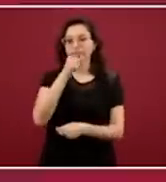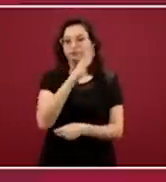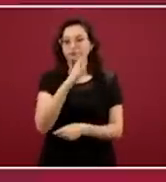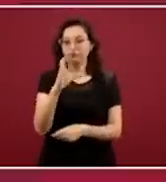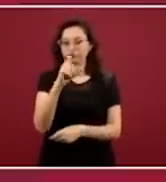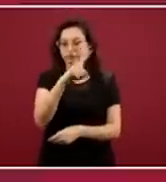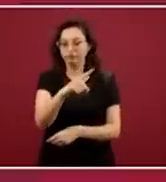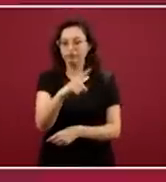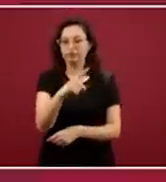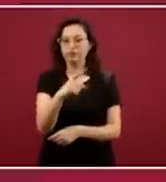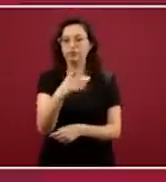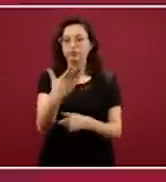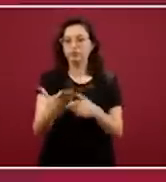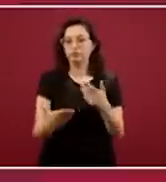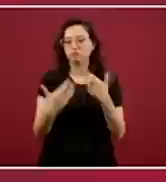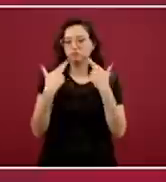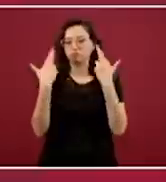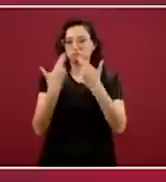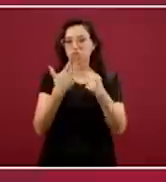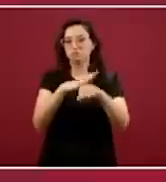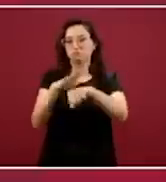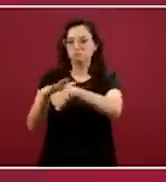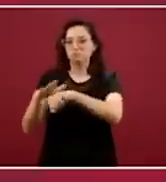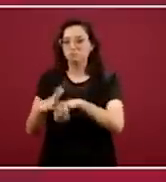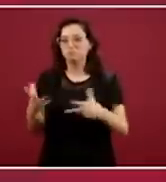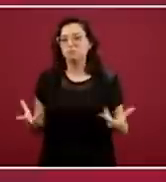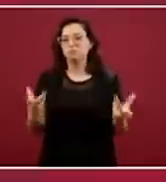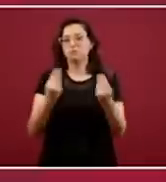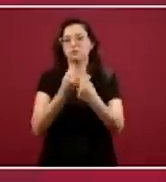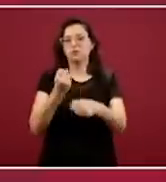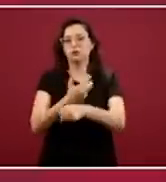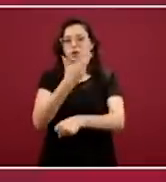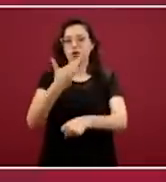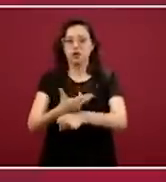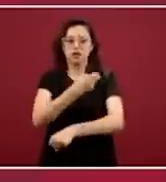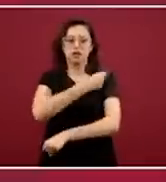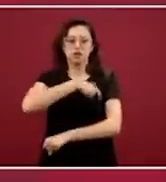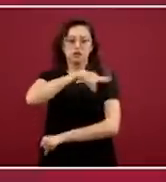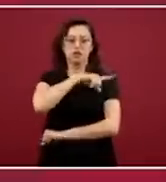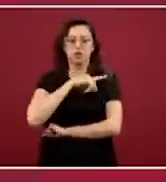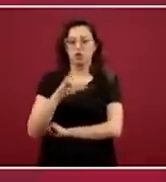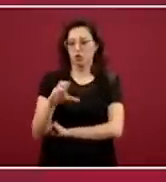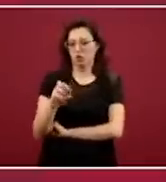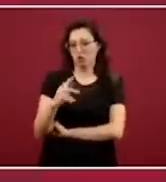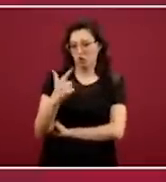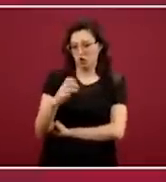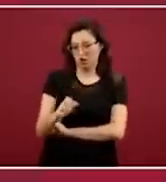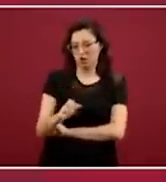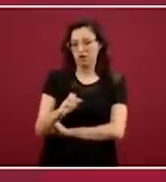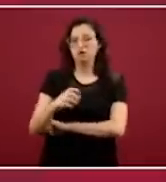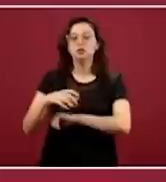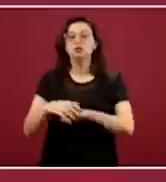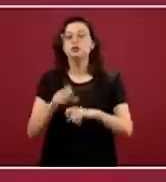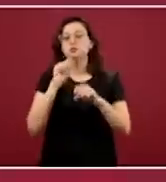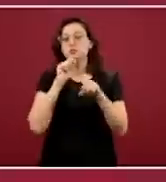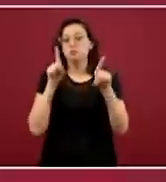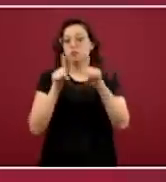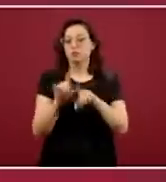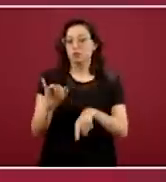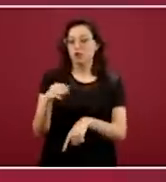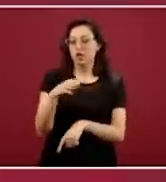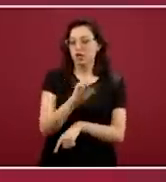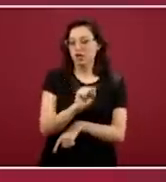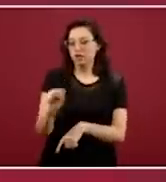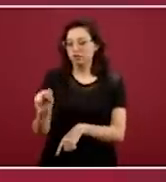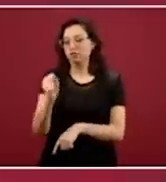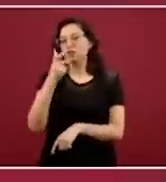CONAGO, propició esta reunión en un acuerdo con el secretario de Salud, el doctor Jorge Alcocer, y la colaboración del IMSS, del